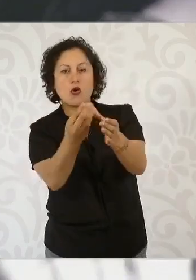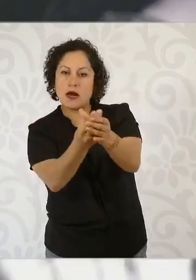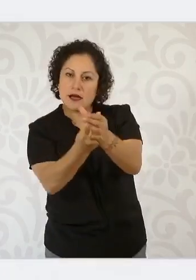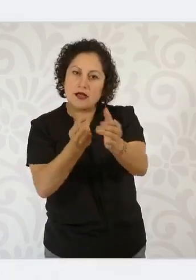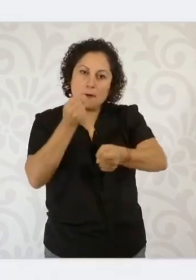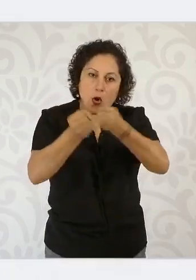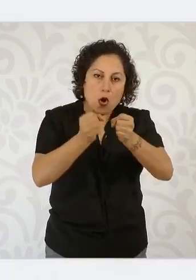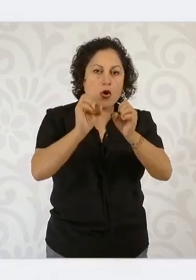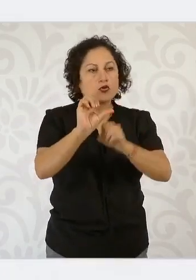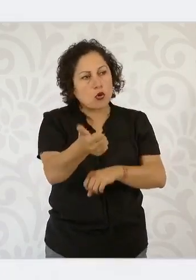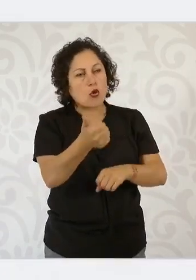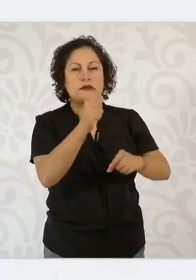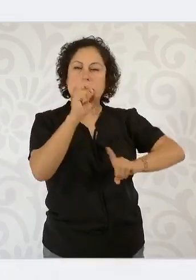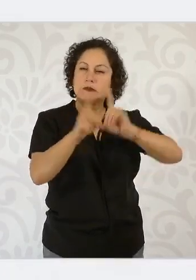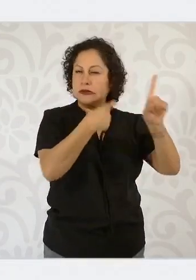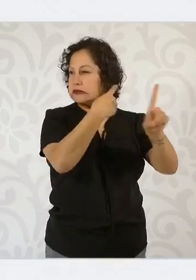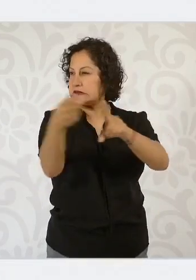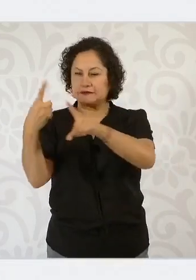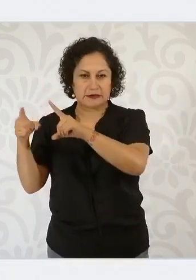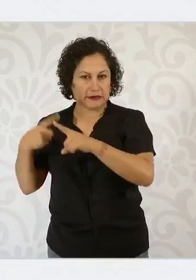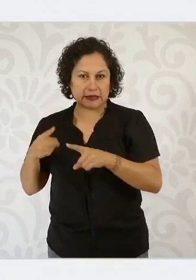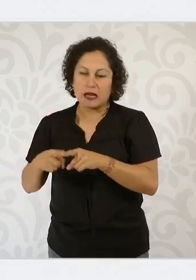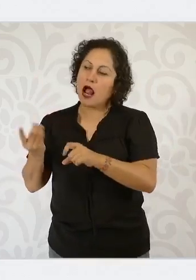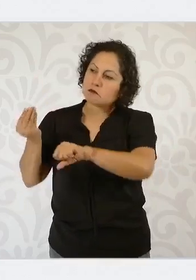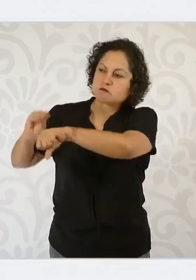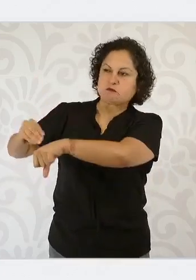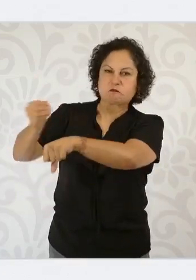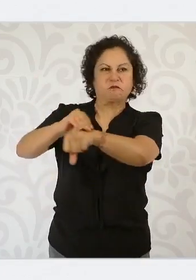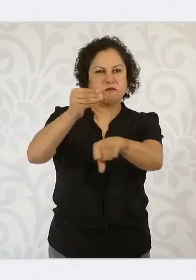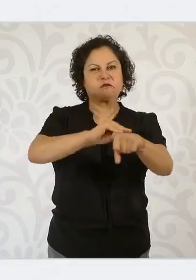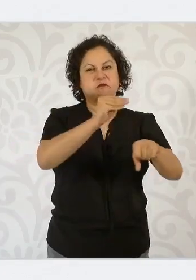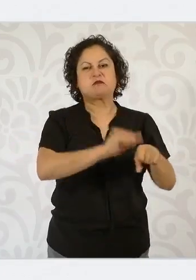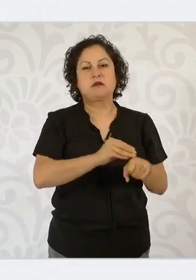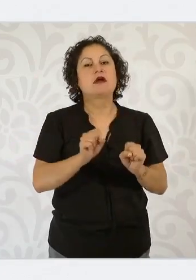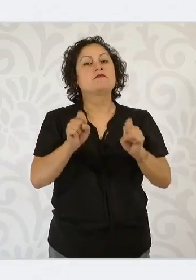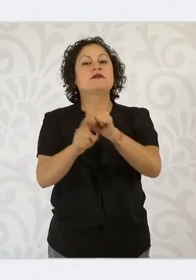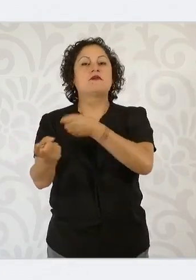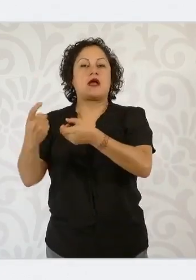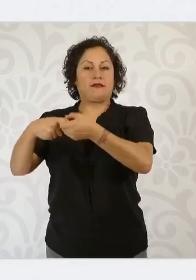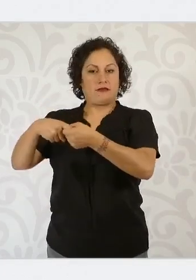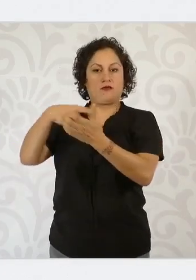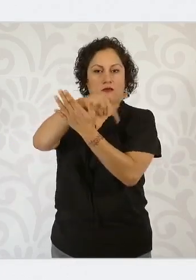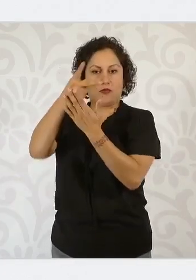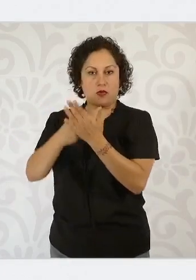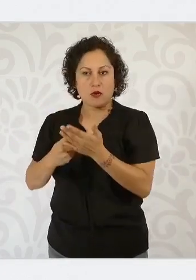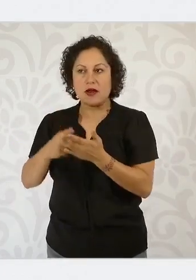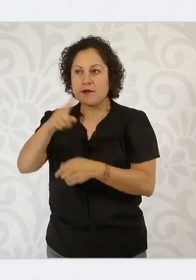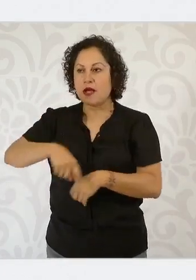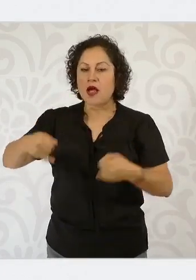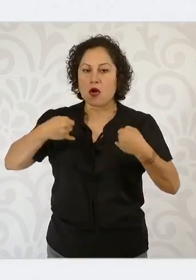actividades deportivas, para que los jóvenes, además de jóvenes construyendo el futuro, tengan otras posibilidades de